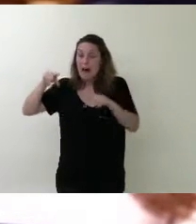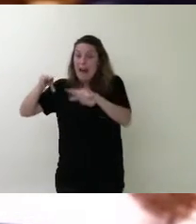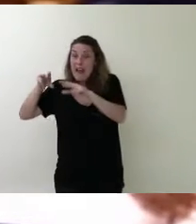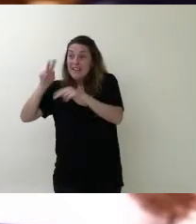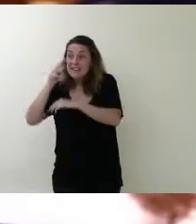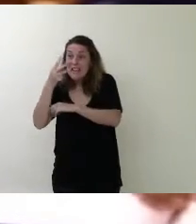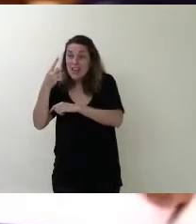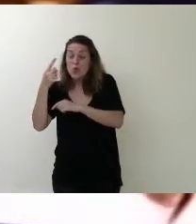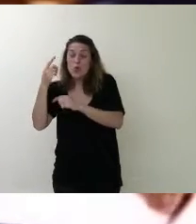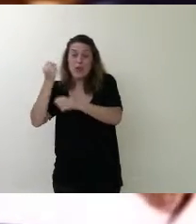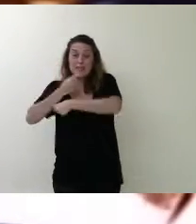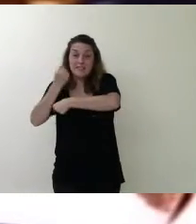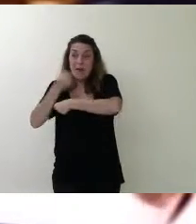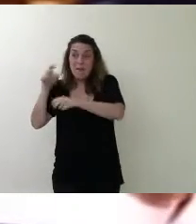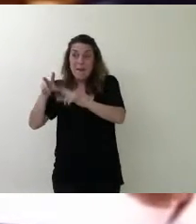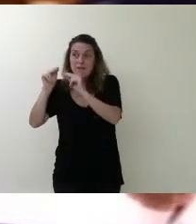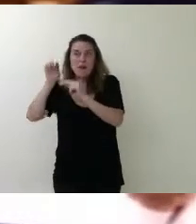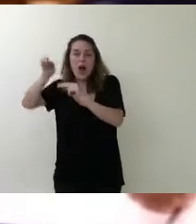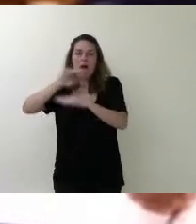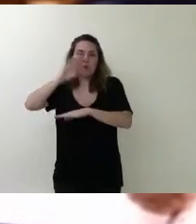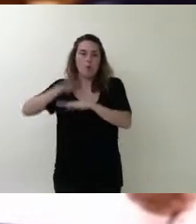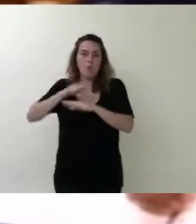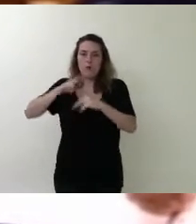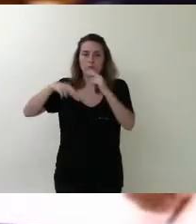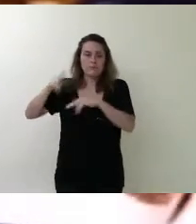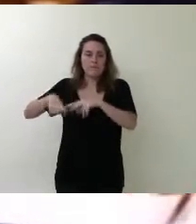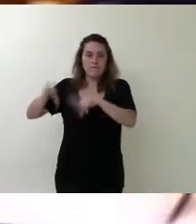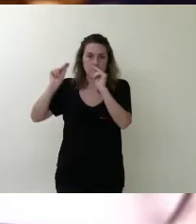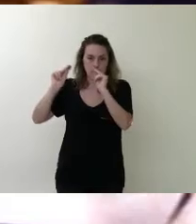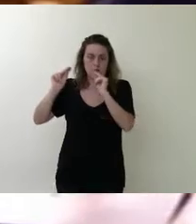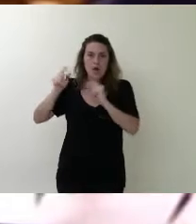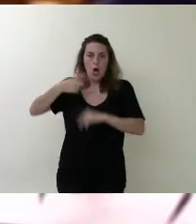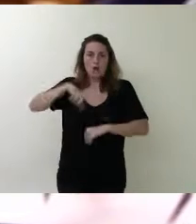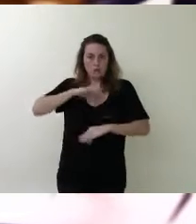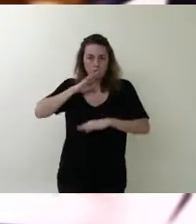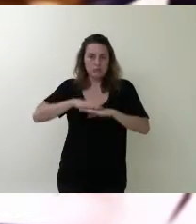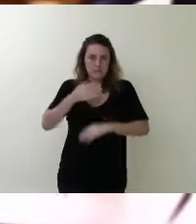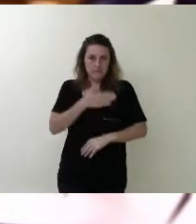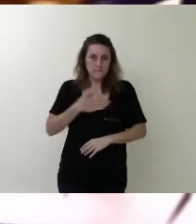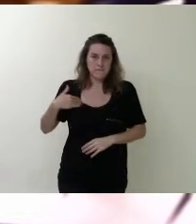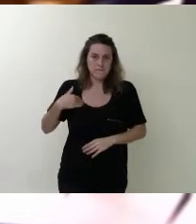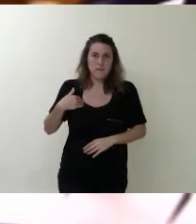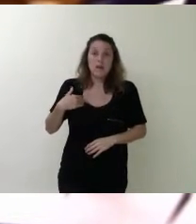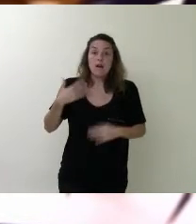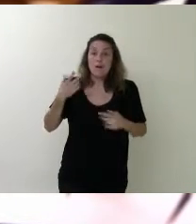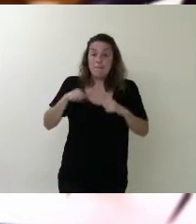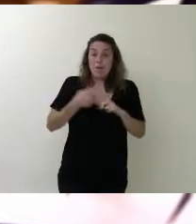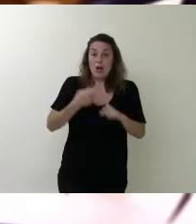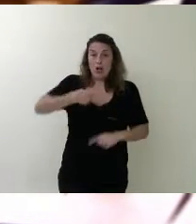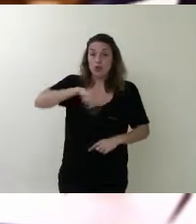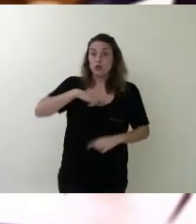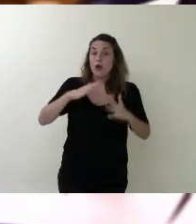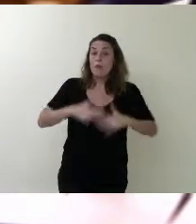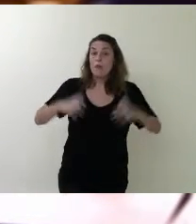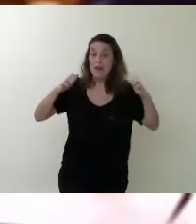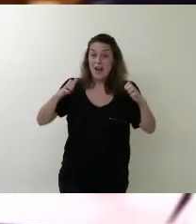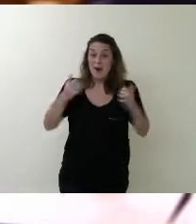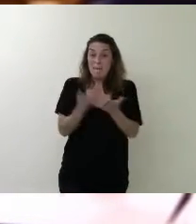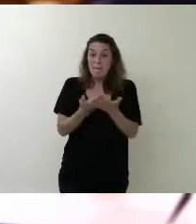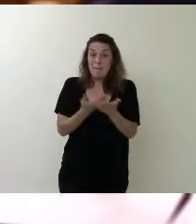que, de alguna manera, es lo que ha hecho que esta corporación haya solicitado este pleno extraordinario para